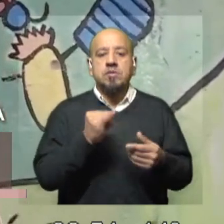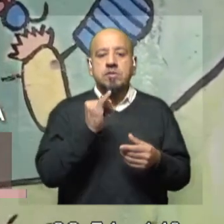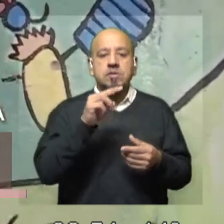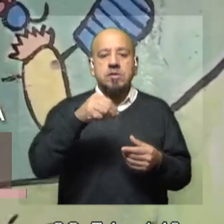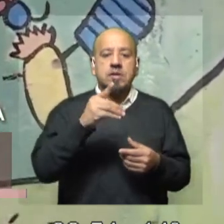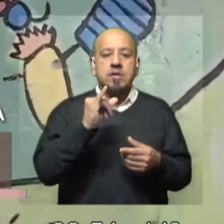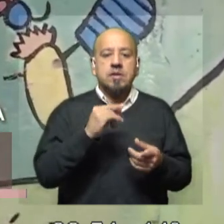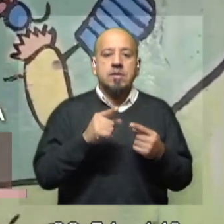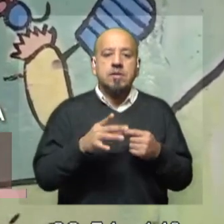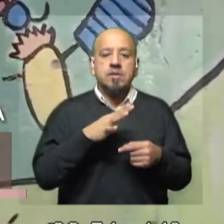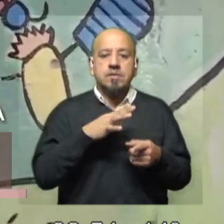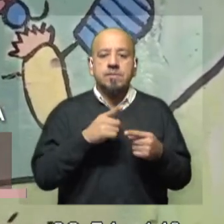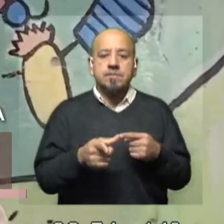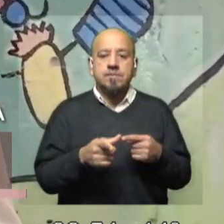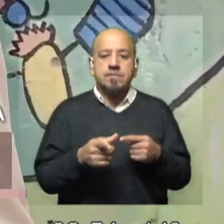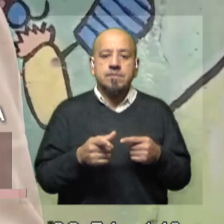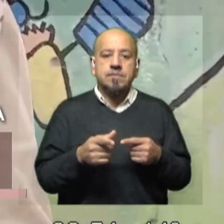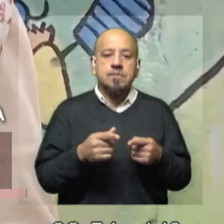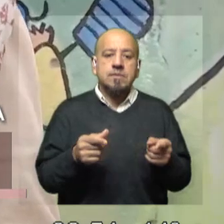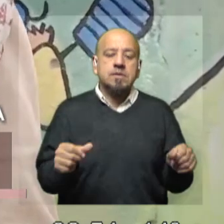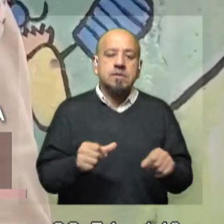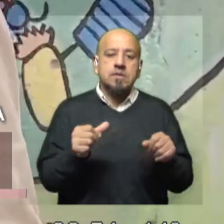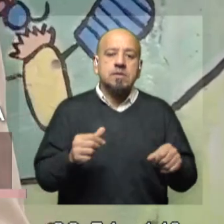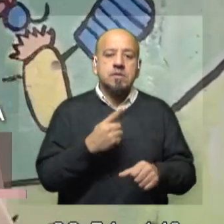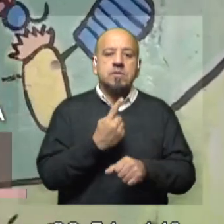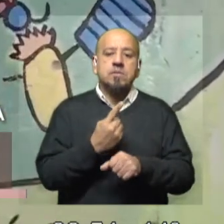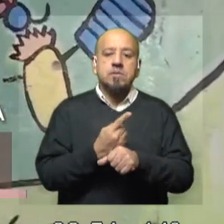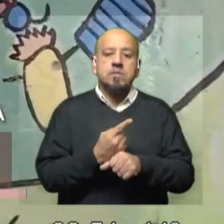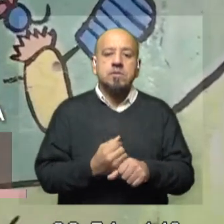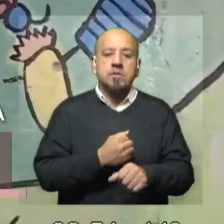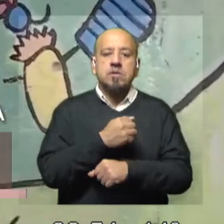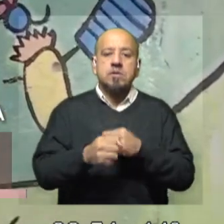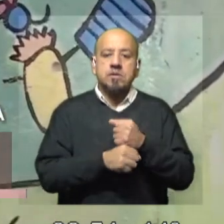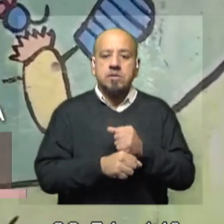dio justamente en un piloto que se hizo en primer año cuáles fueron los